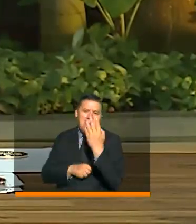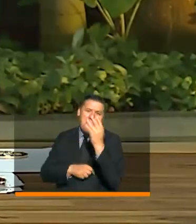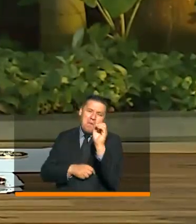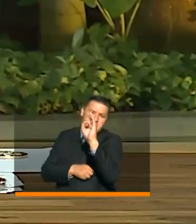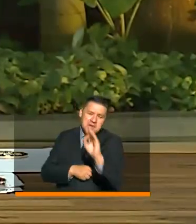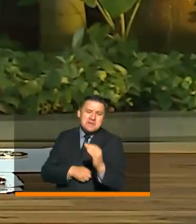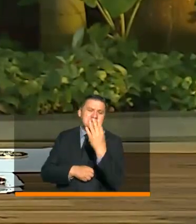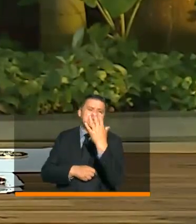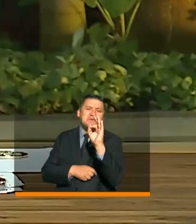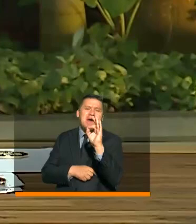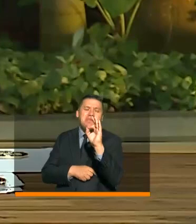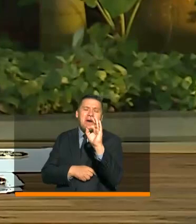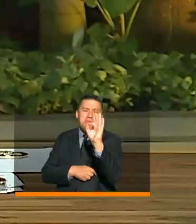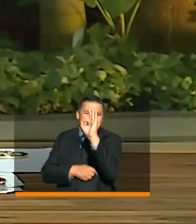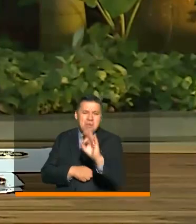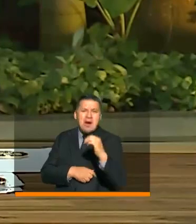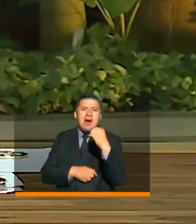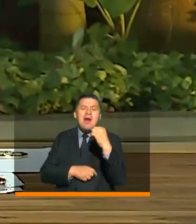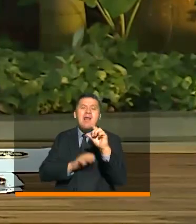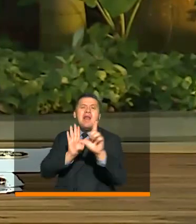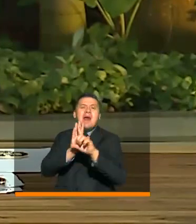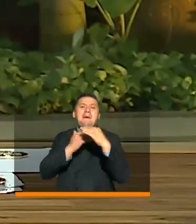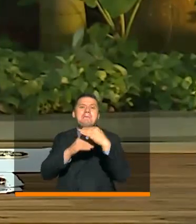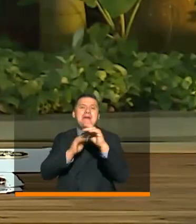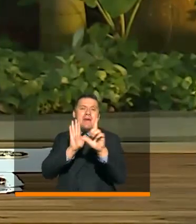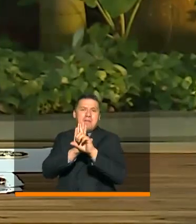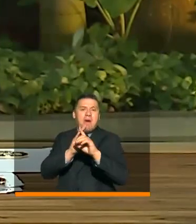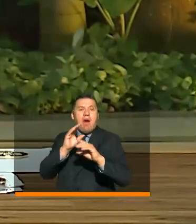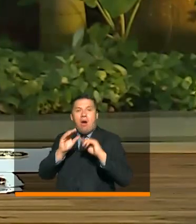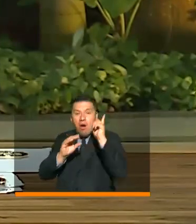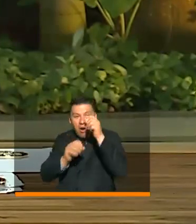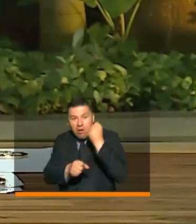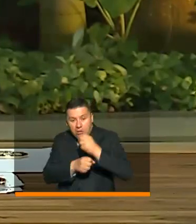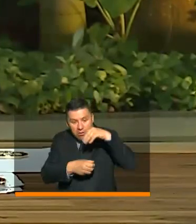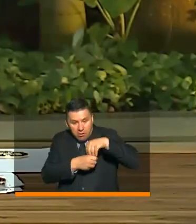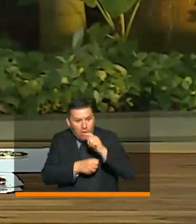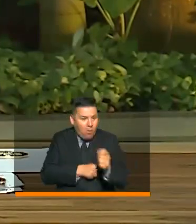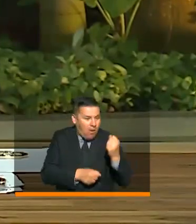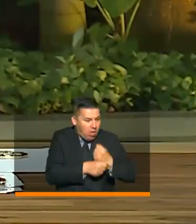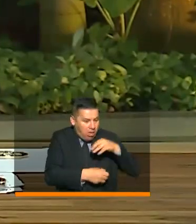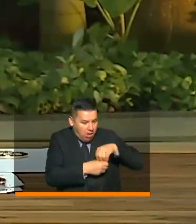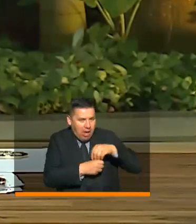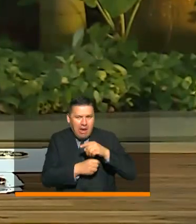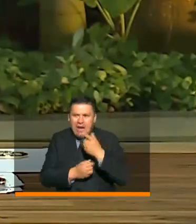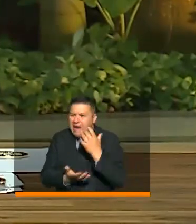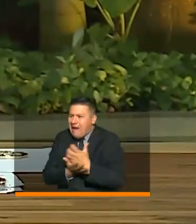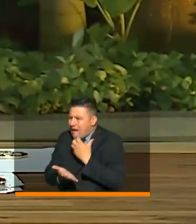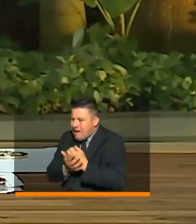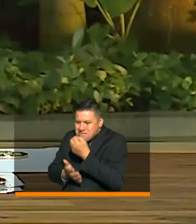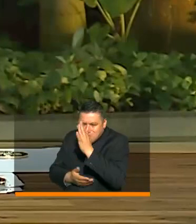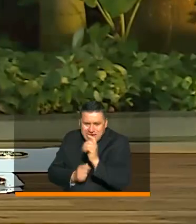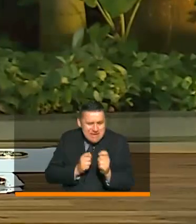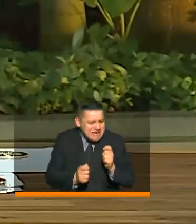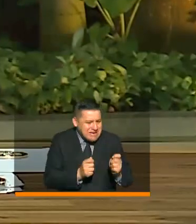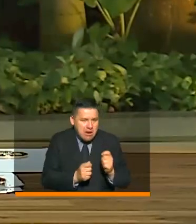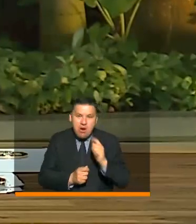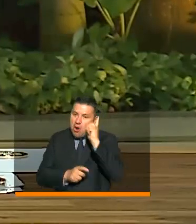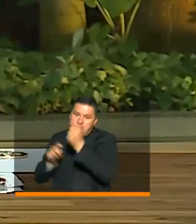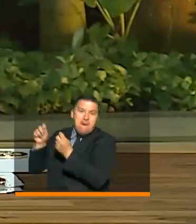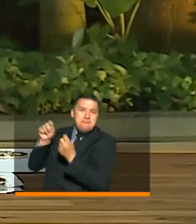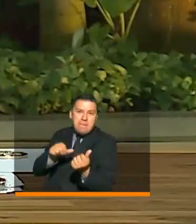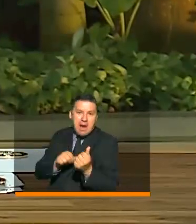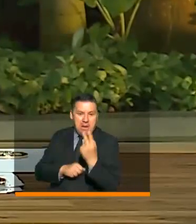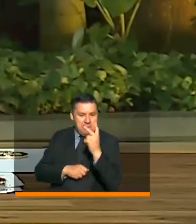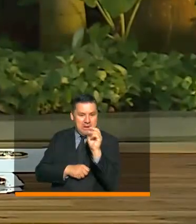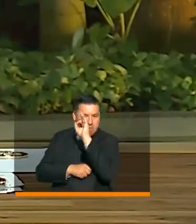40 o 50% del salario mínimo legal de los trabajadores de aquellas empresas que vieron afectados sus ingresos 20%